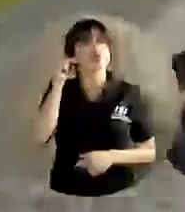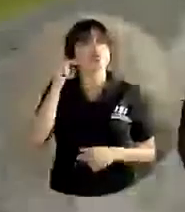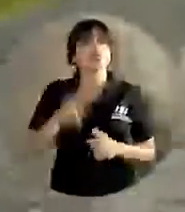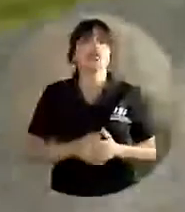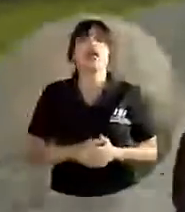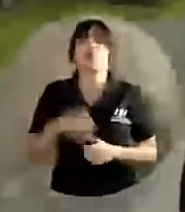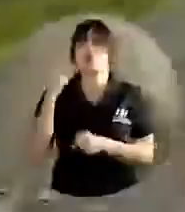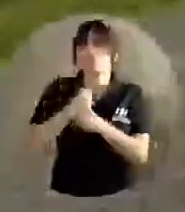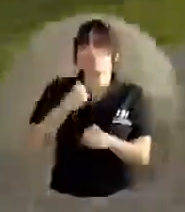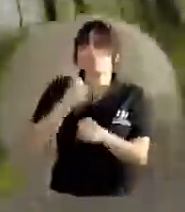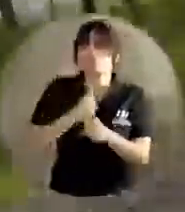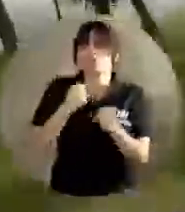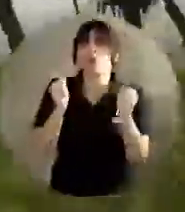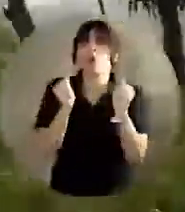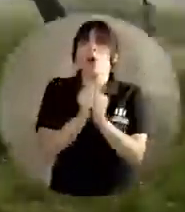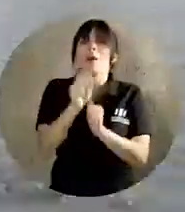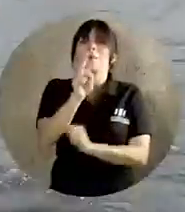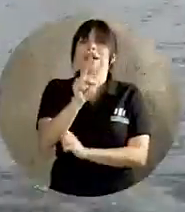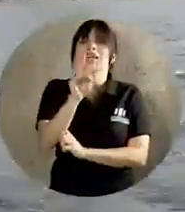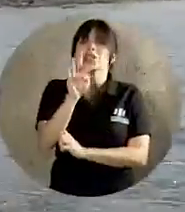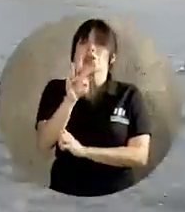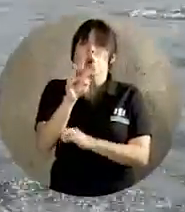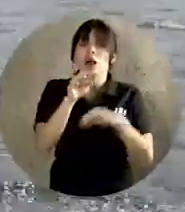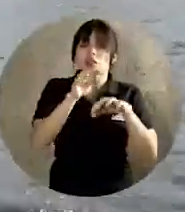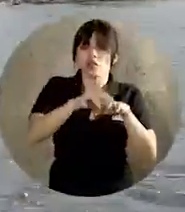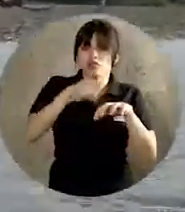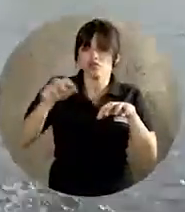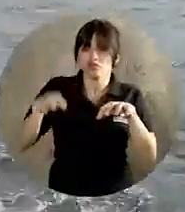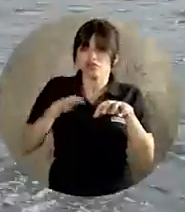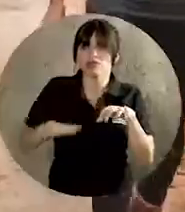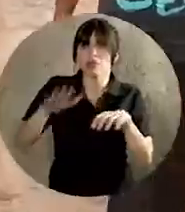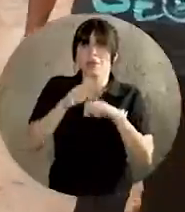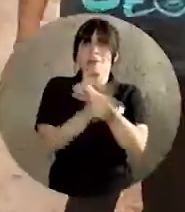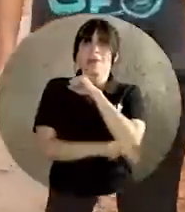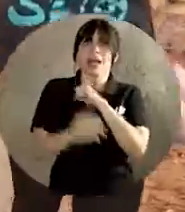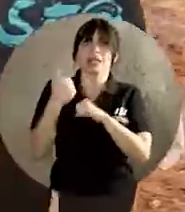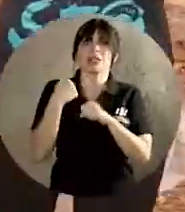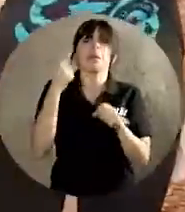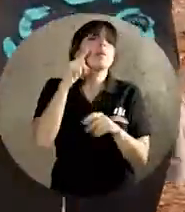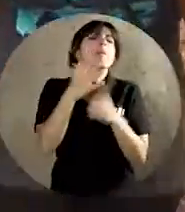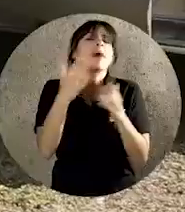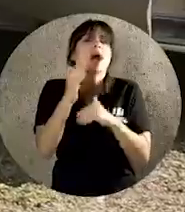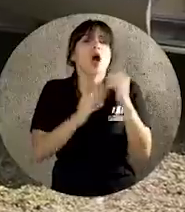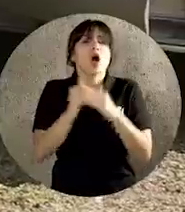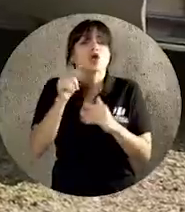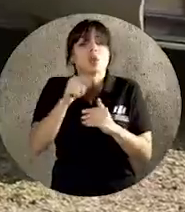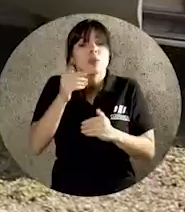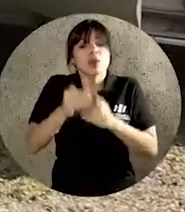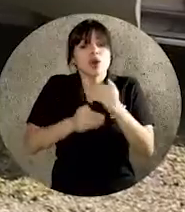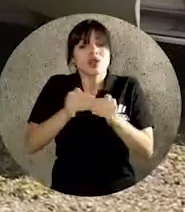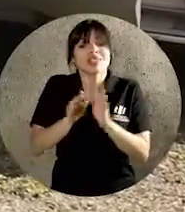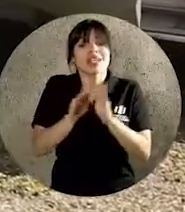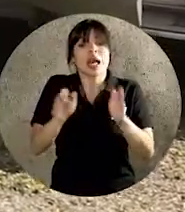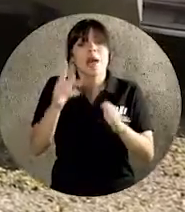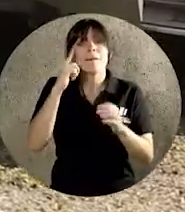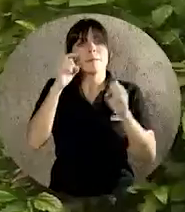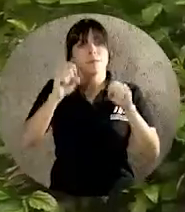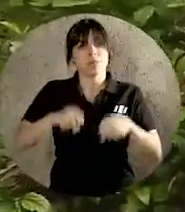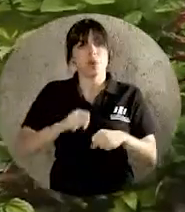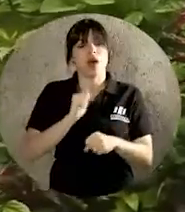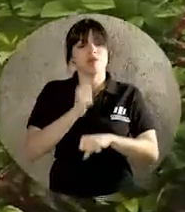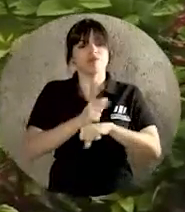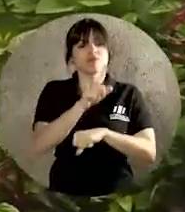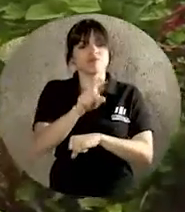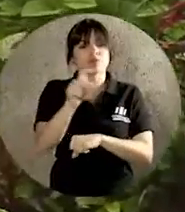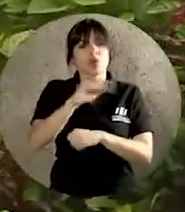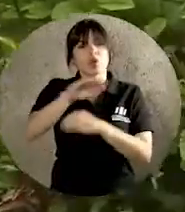Rivera está trabajando con los 24 territorios del país en la construcción de un protocolo general de consulta para